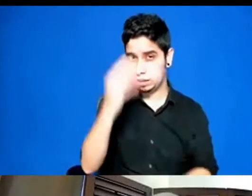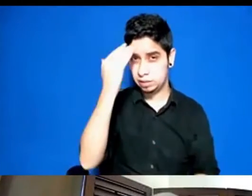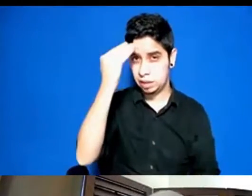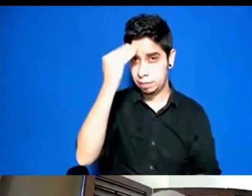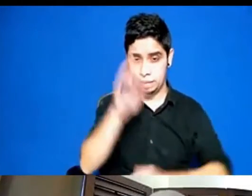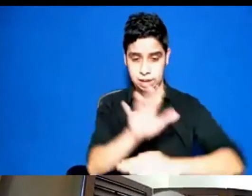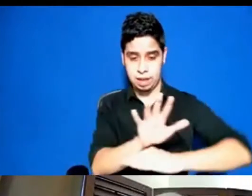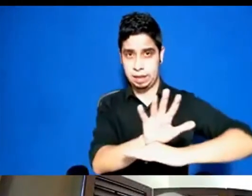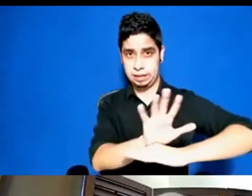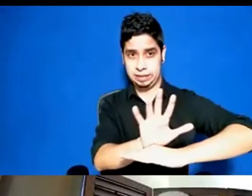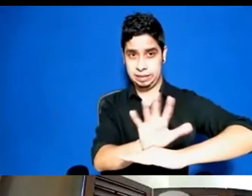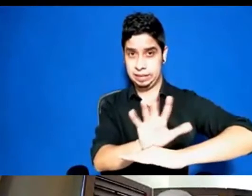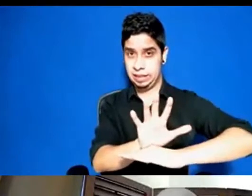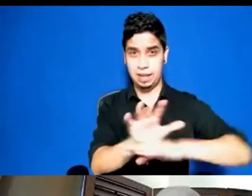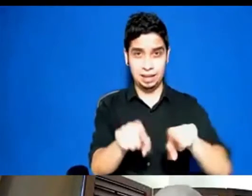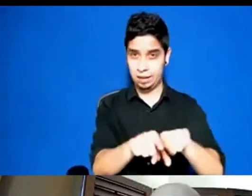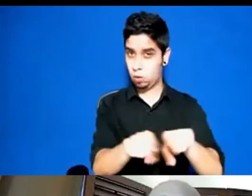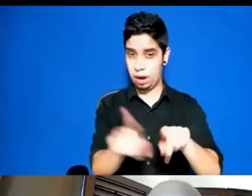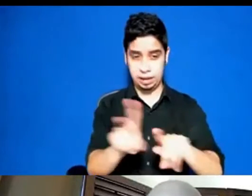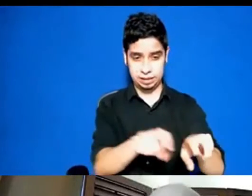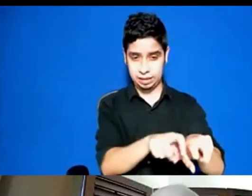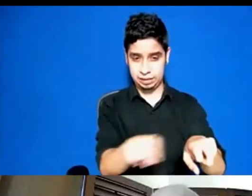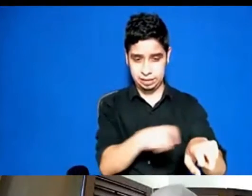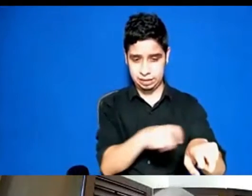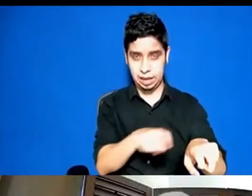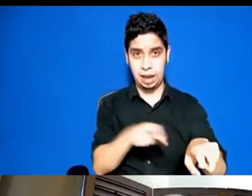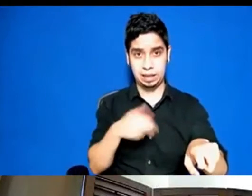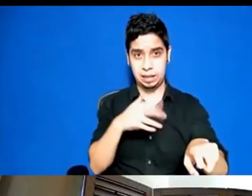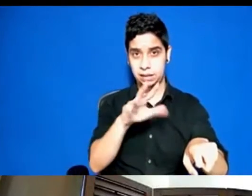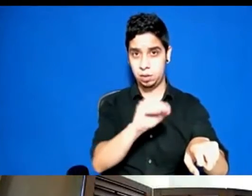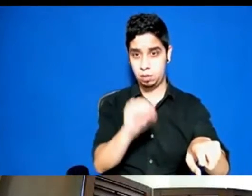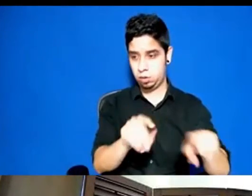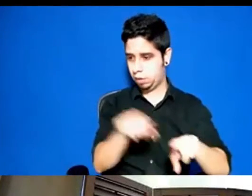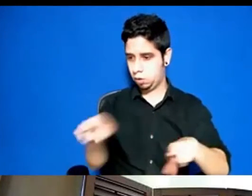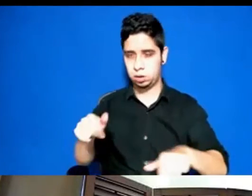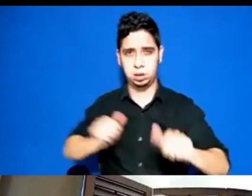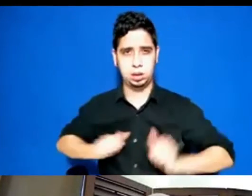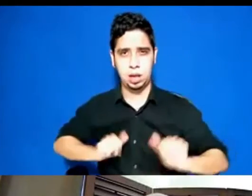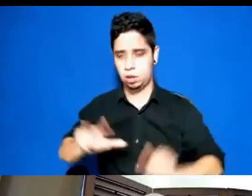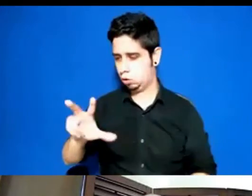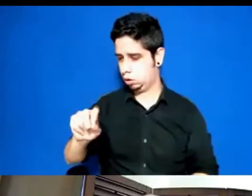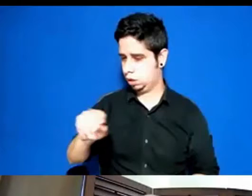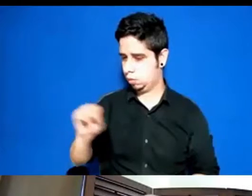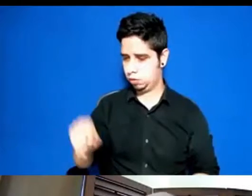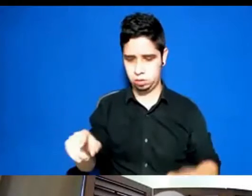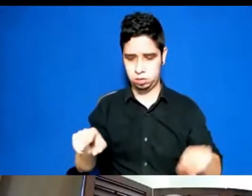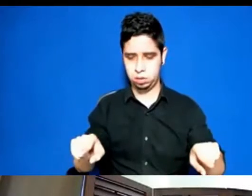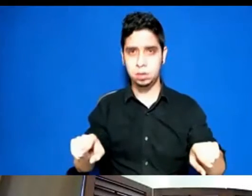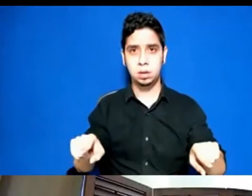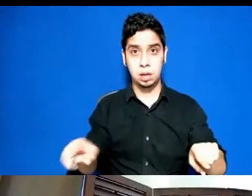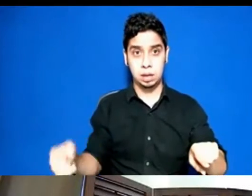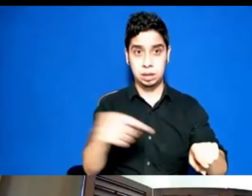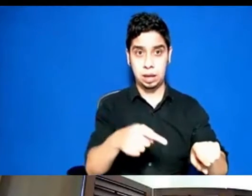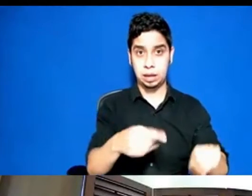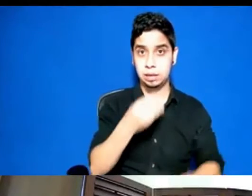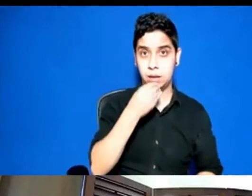sitio donde se sienta la gente también, puede haber 50%. Exacto. Y ahí se come. Ahí se come el